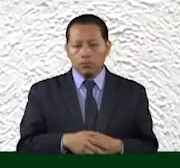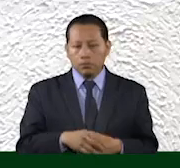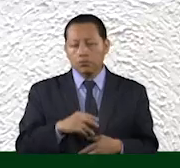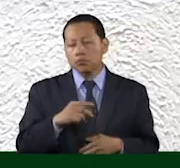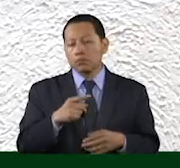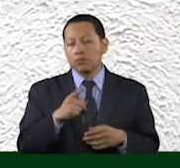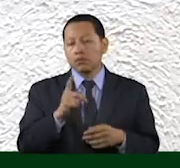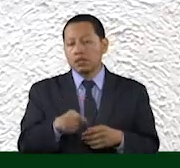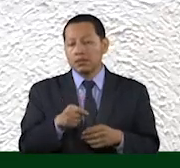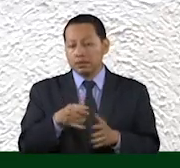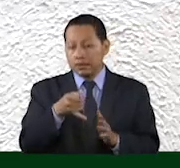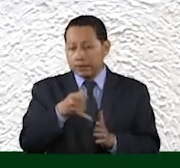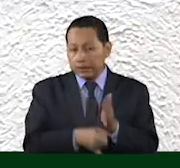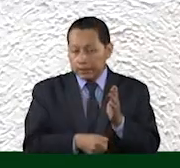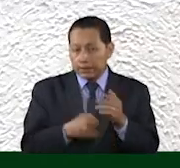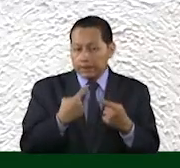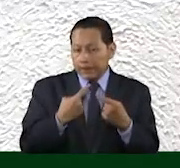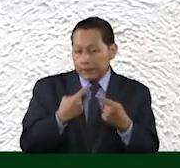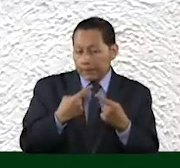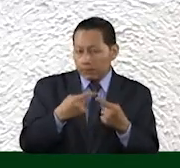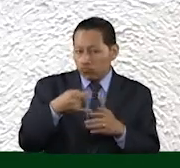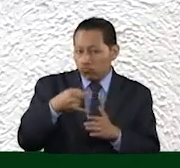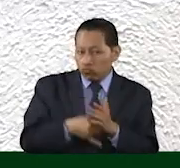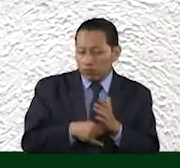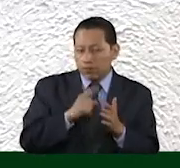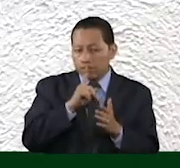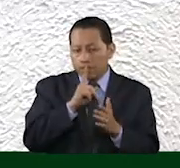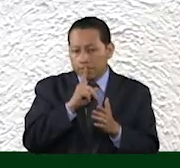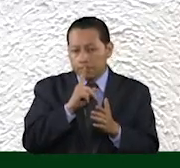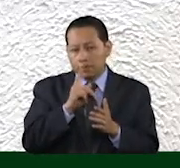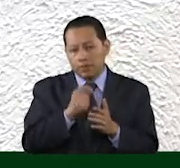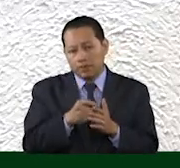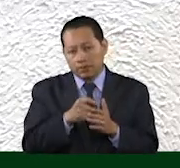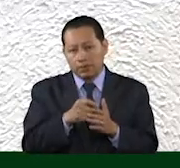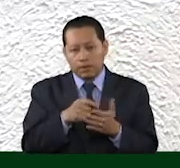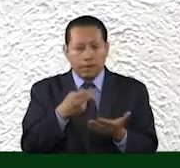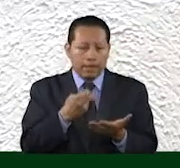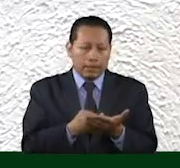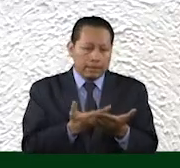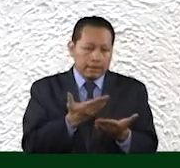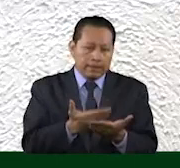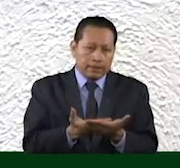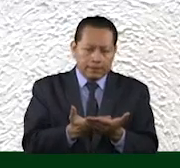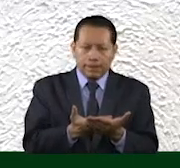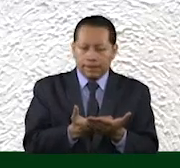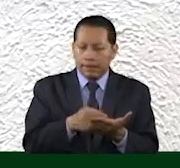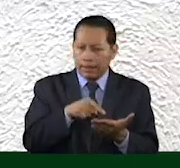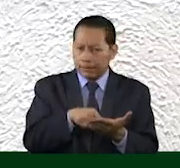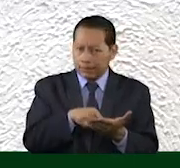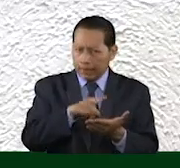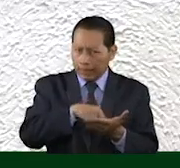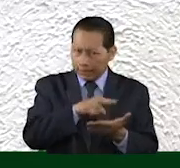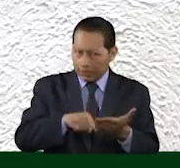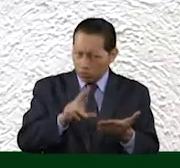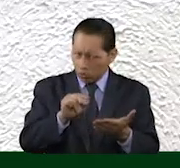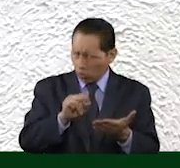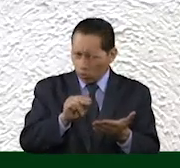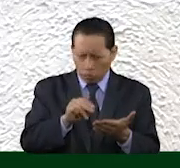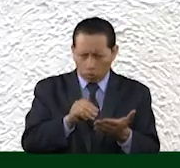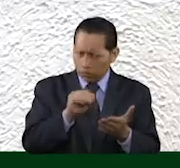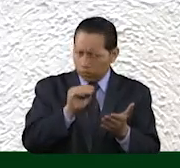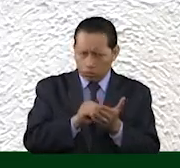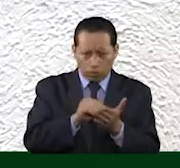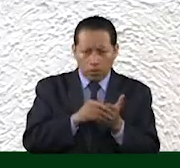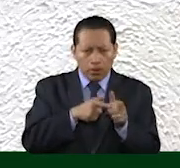discutiendo el fondo no se está cancelando el dictamen el dictamen está vigente está